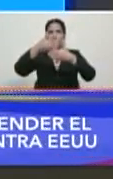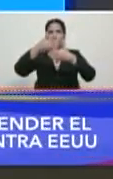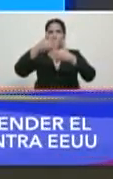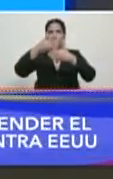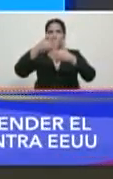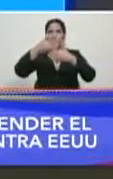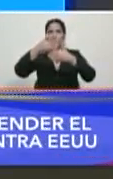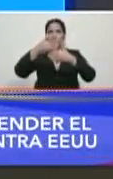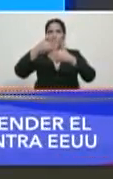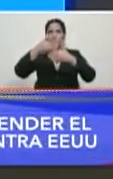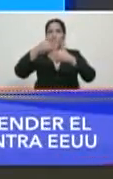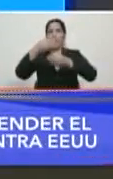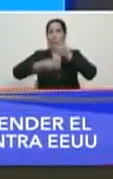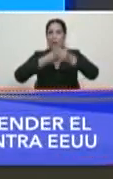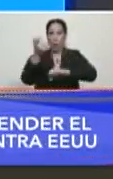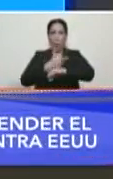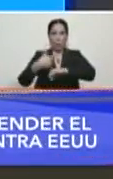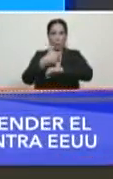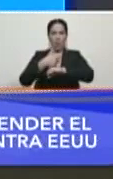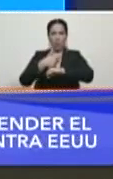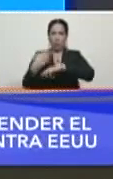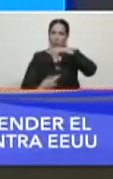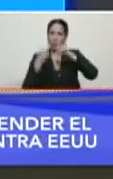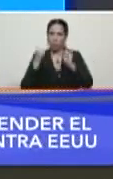establecido por el gobierno revolucionario de Bolívar